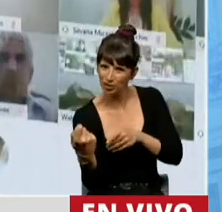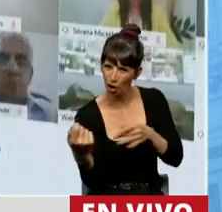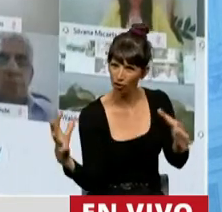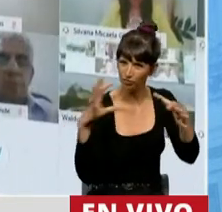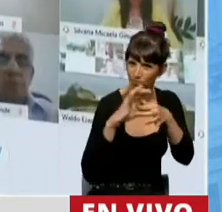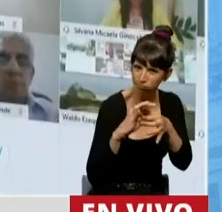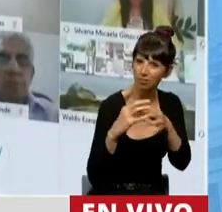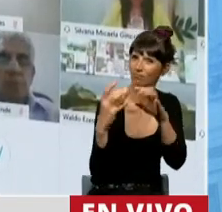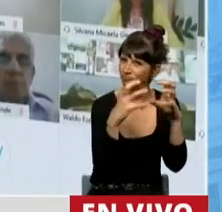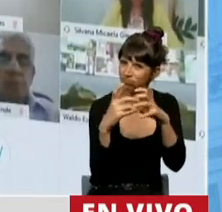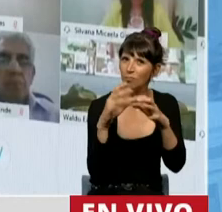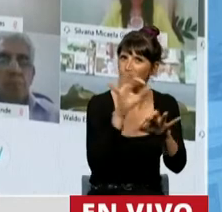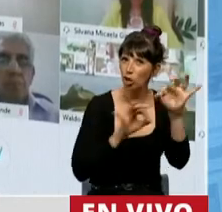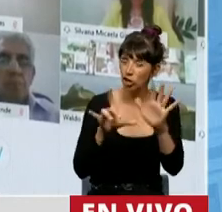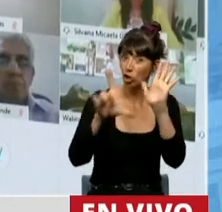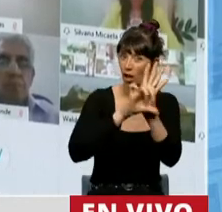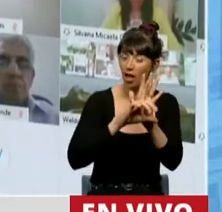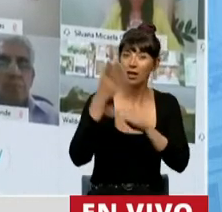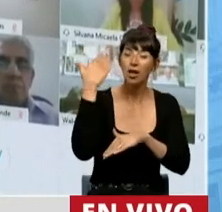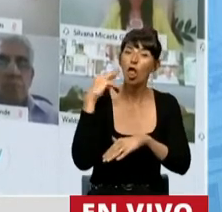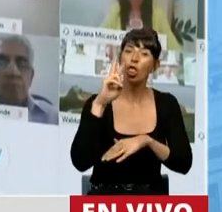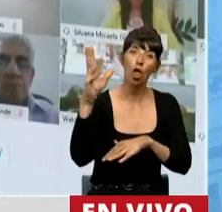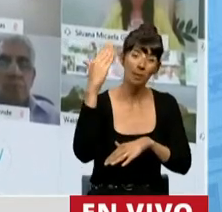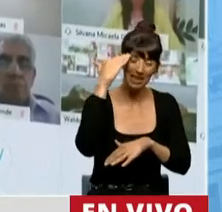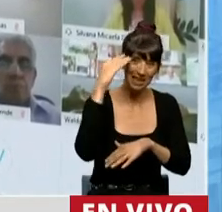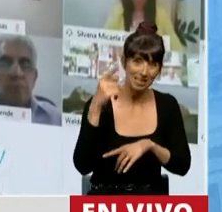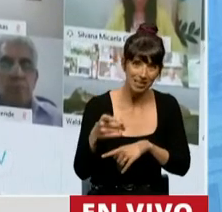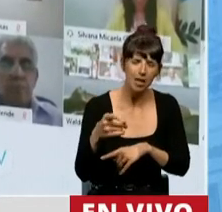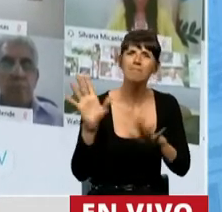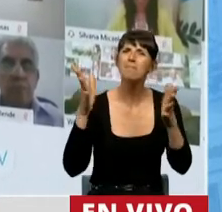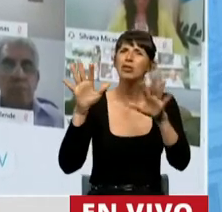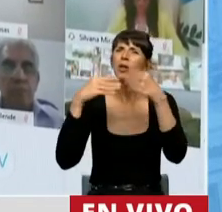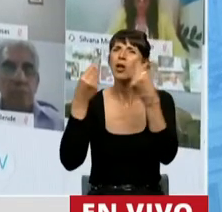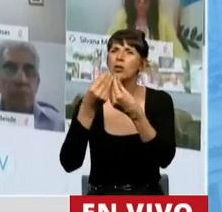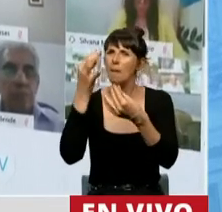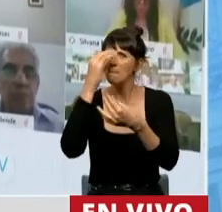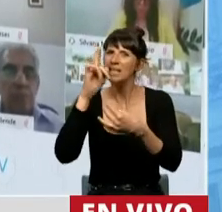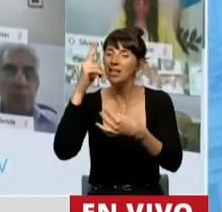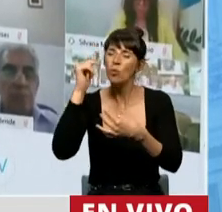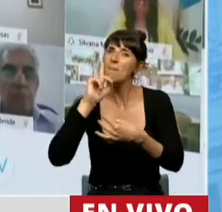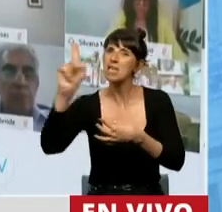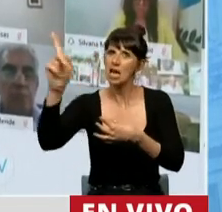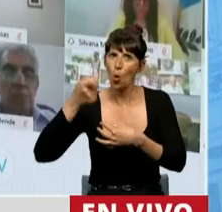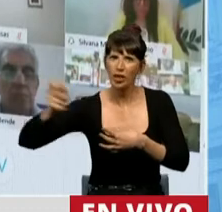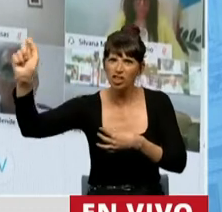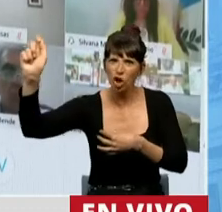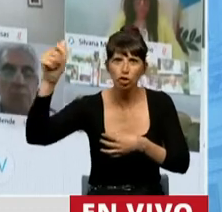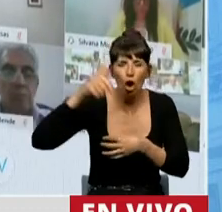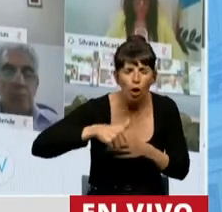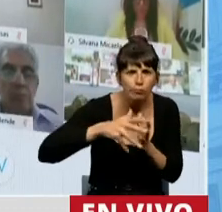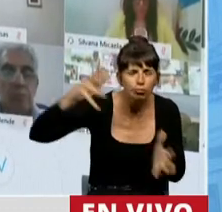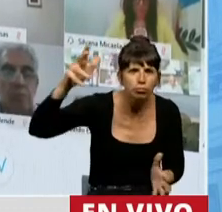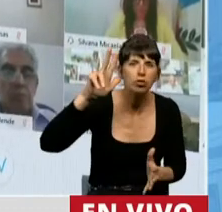este proyecto de ley, en 2015 el número de sentencias era de 29.000, llegando a ser hoy de